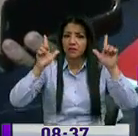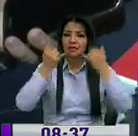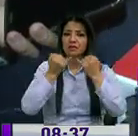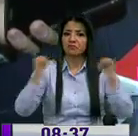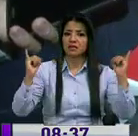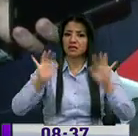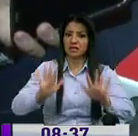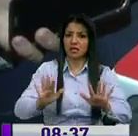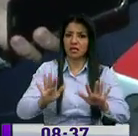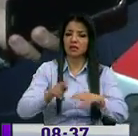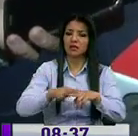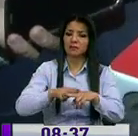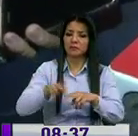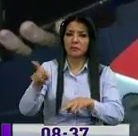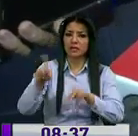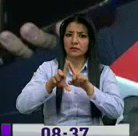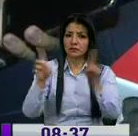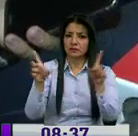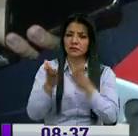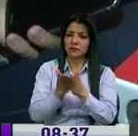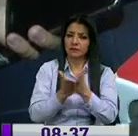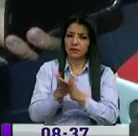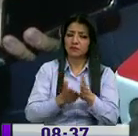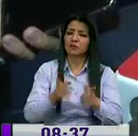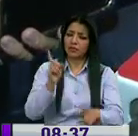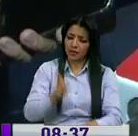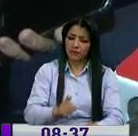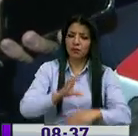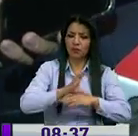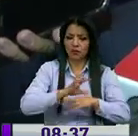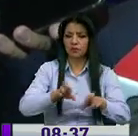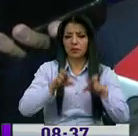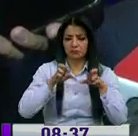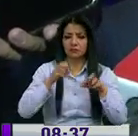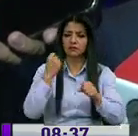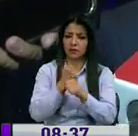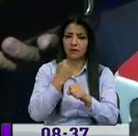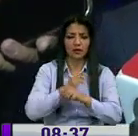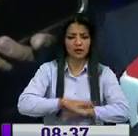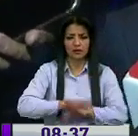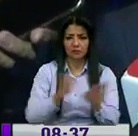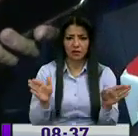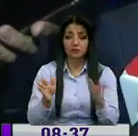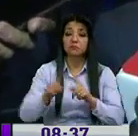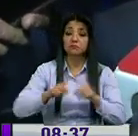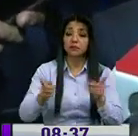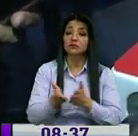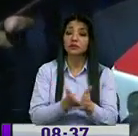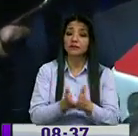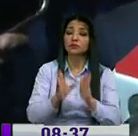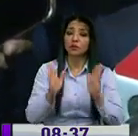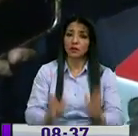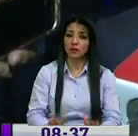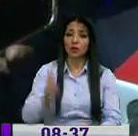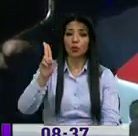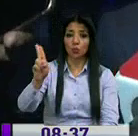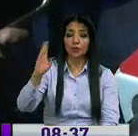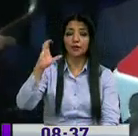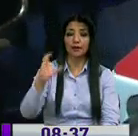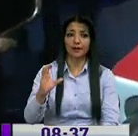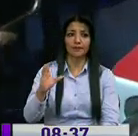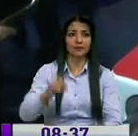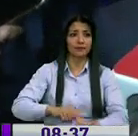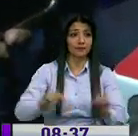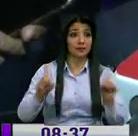aire y que tienen que obviamente formalizarse en el país para trabajar y sin duda brindan un servicio ciudadano. Uber, Cabify y